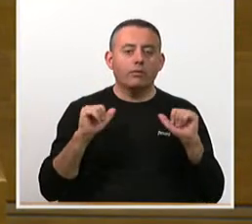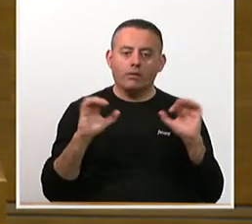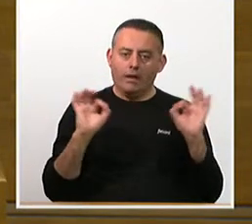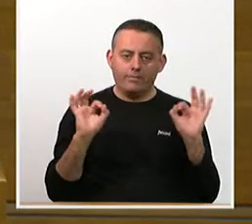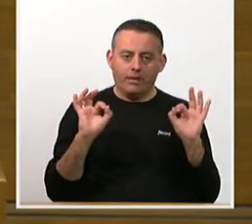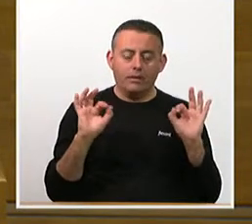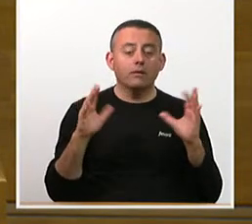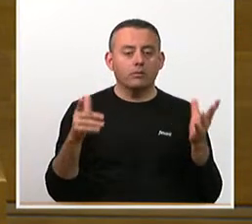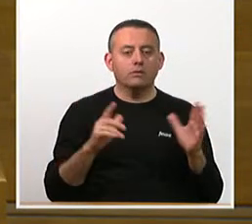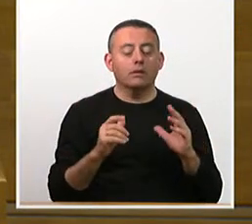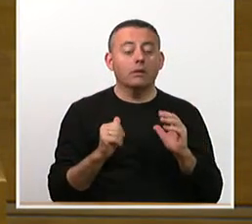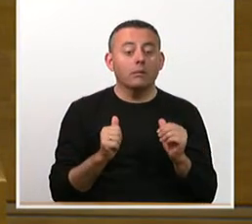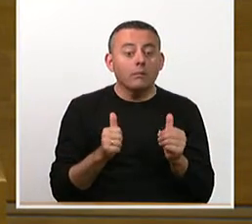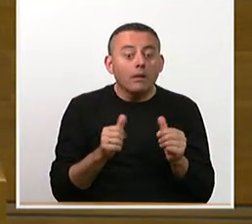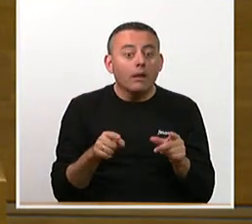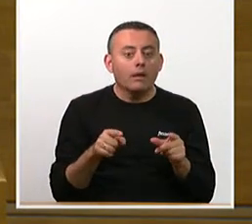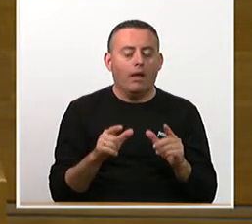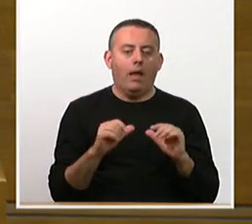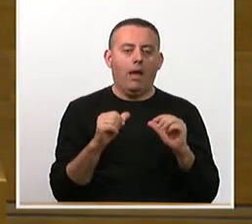aprobada la